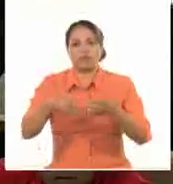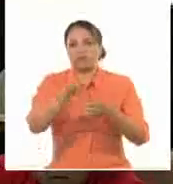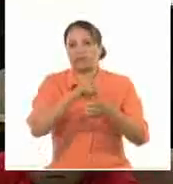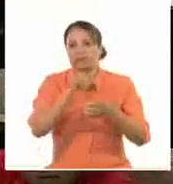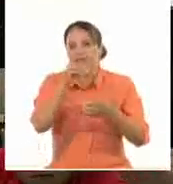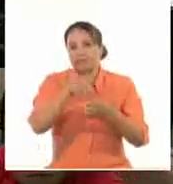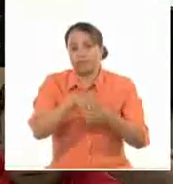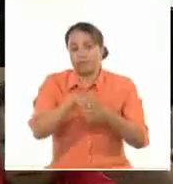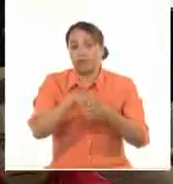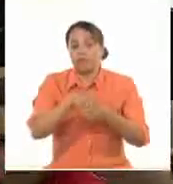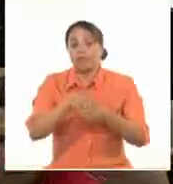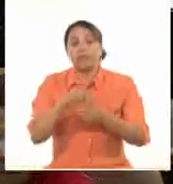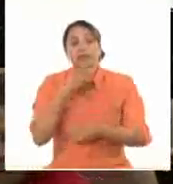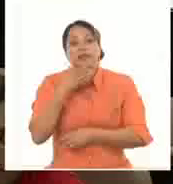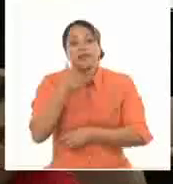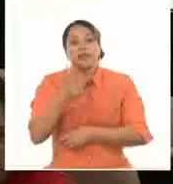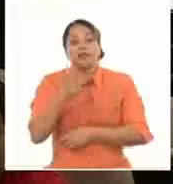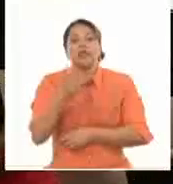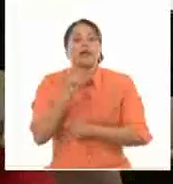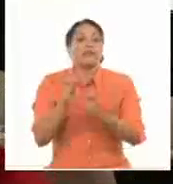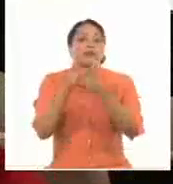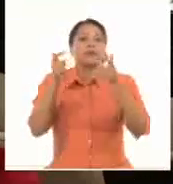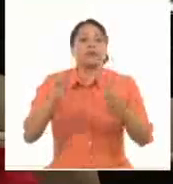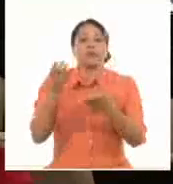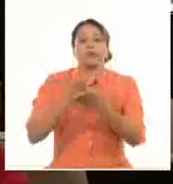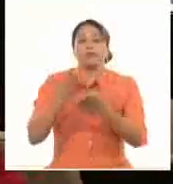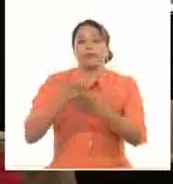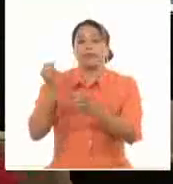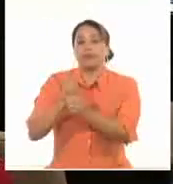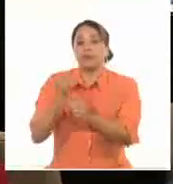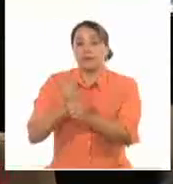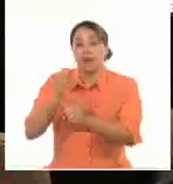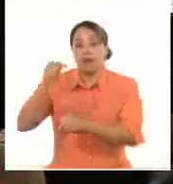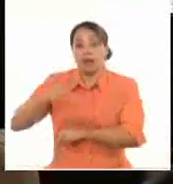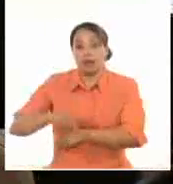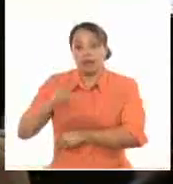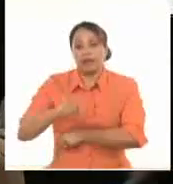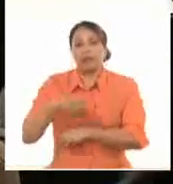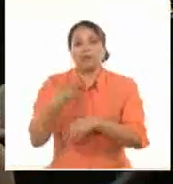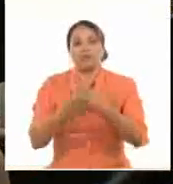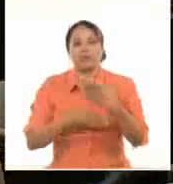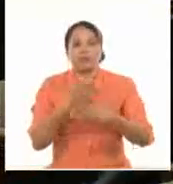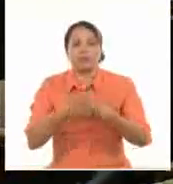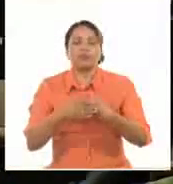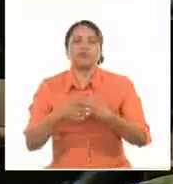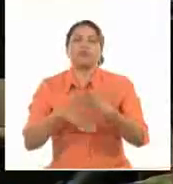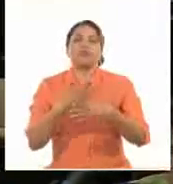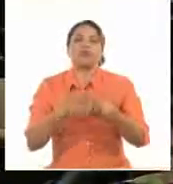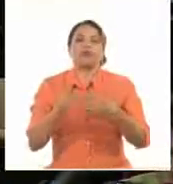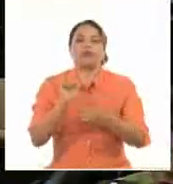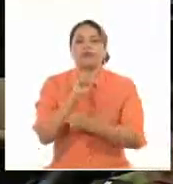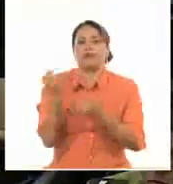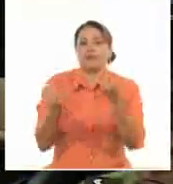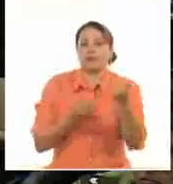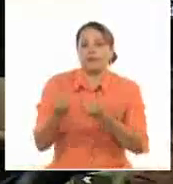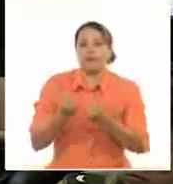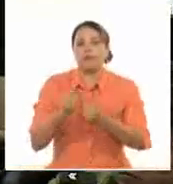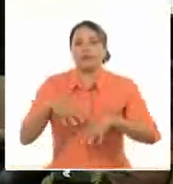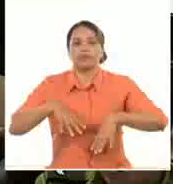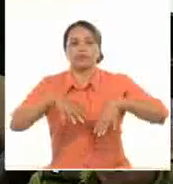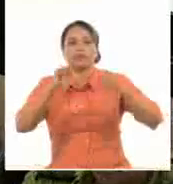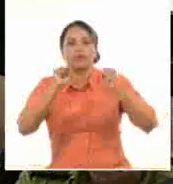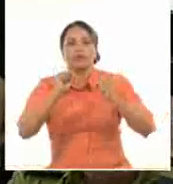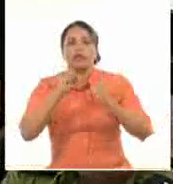que vive, estudia y trabaja aquí, en medio de los problemas del transporte, los apagones, la